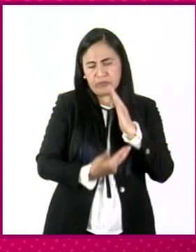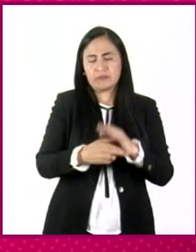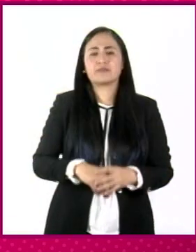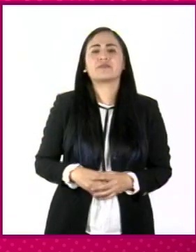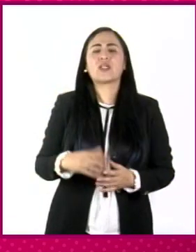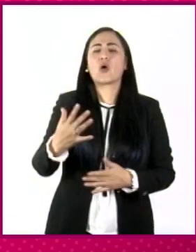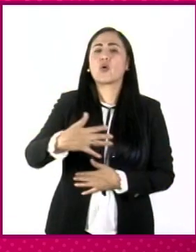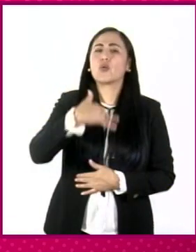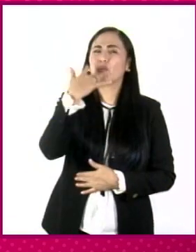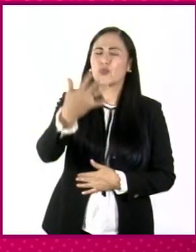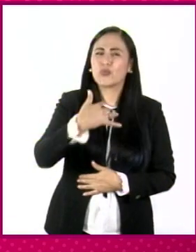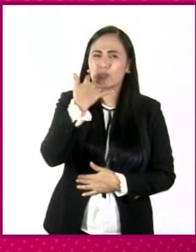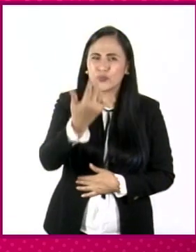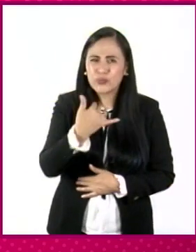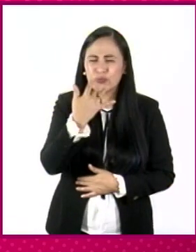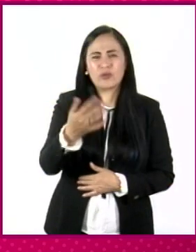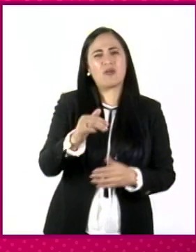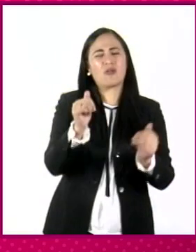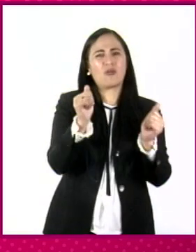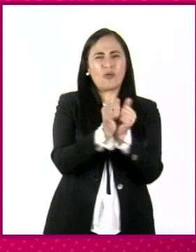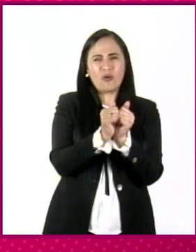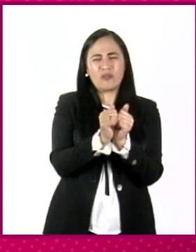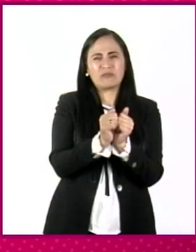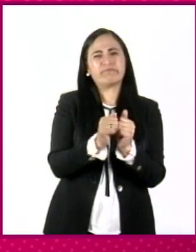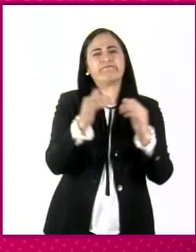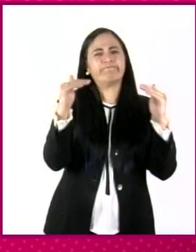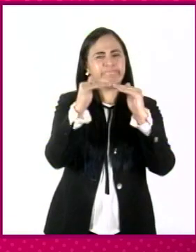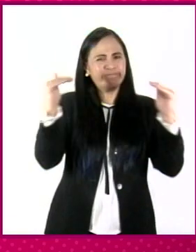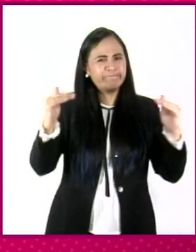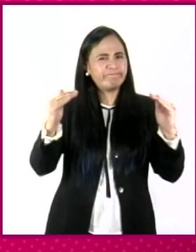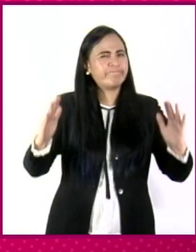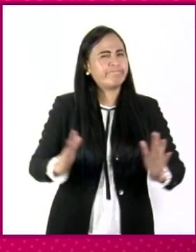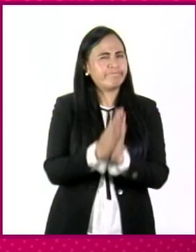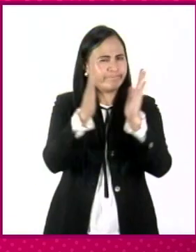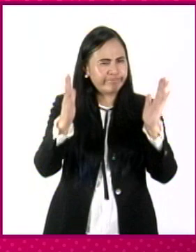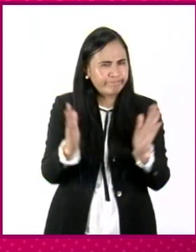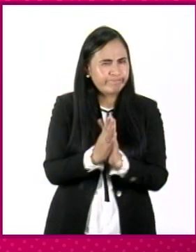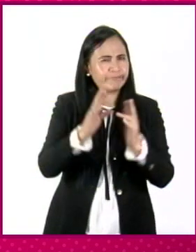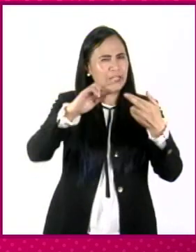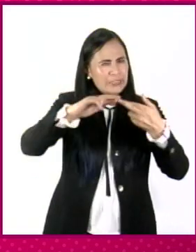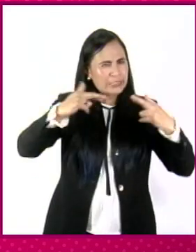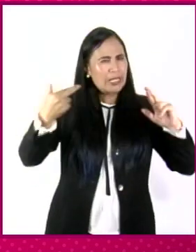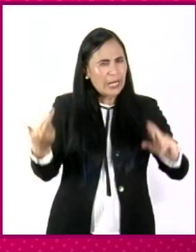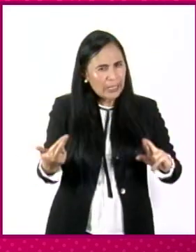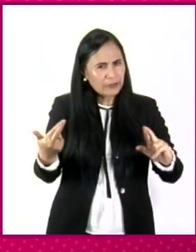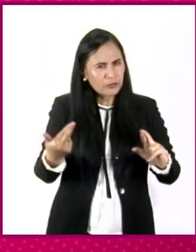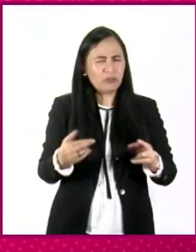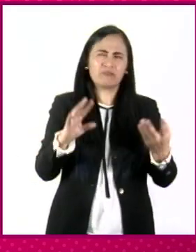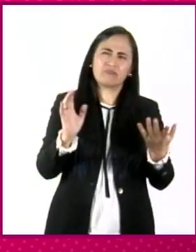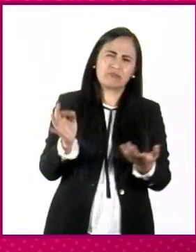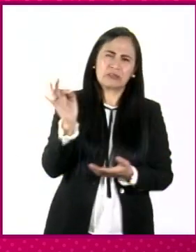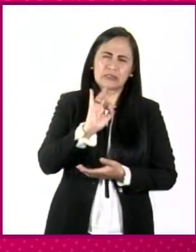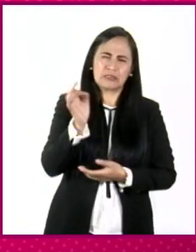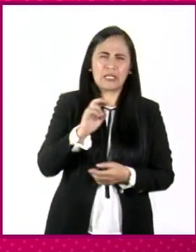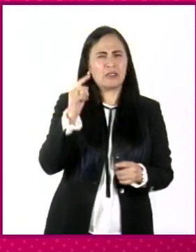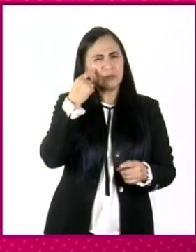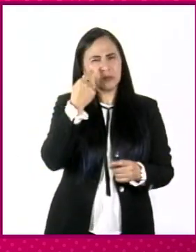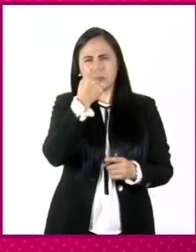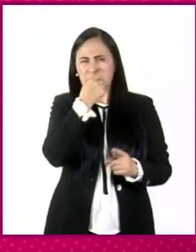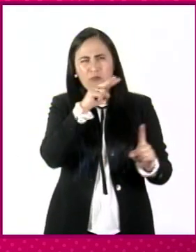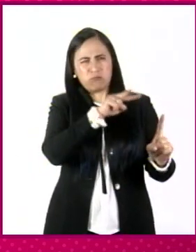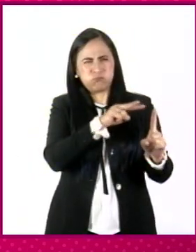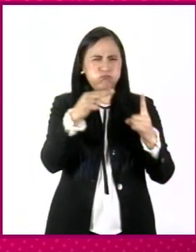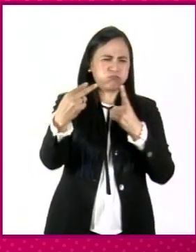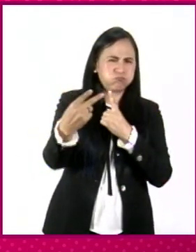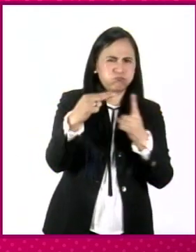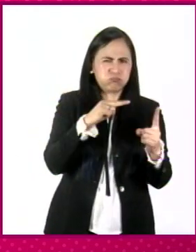corrupción y democracia es un tema que tendría que discutirse pensando en diferentes mediaciones que se encuentran en estos dos